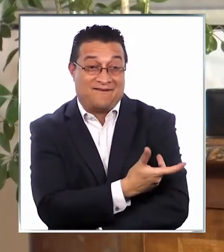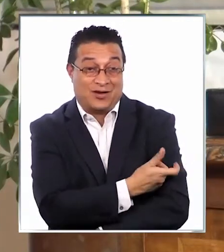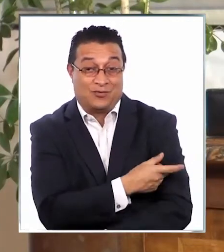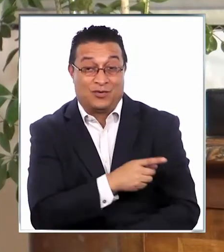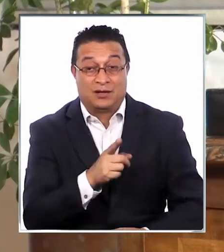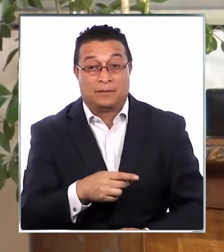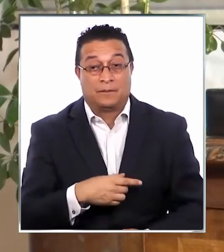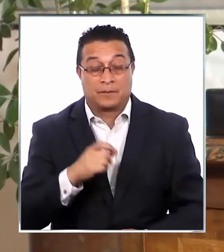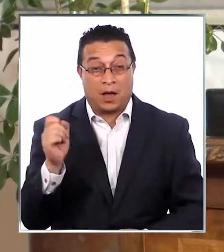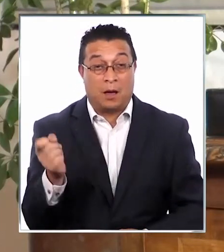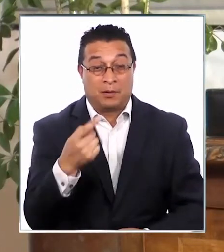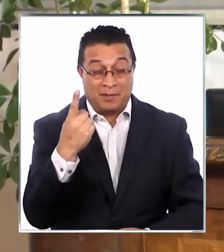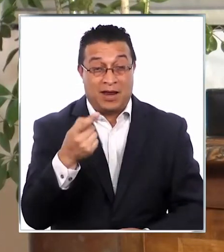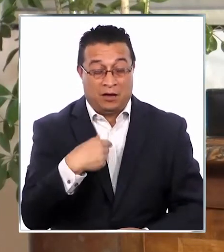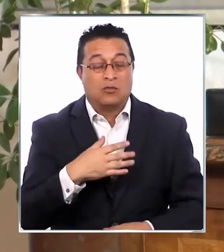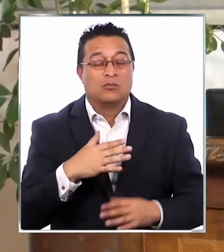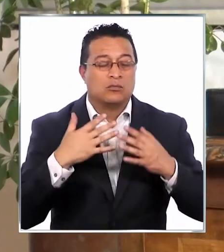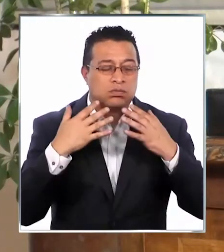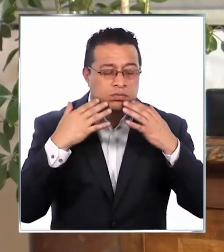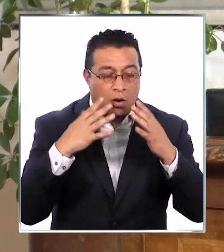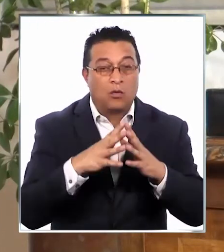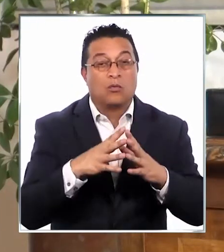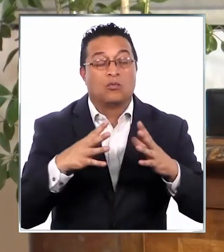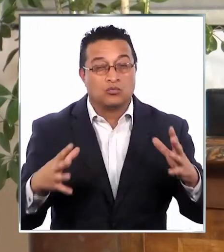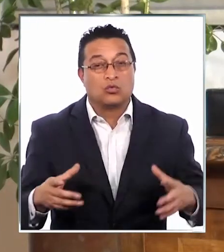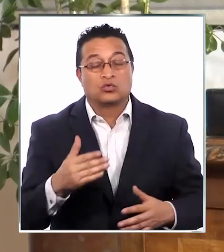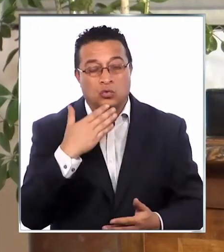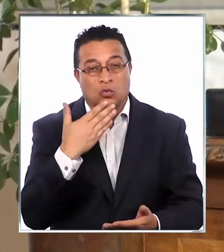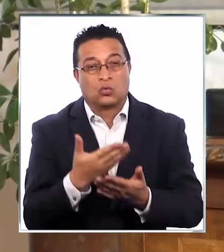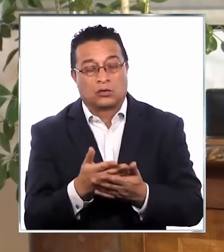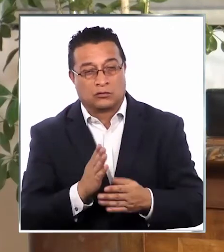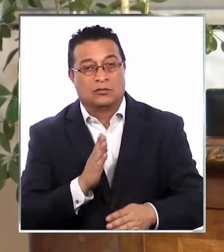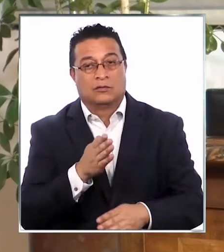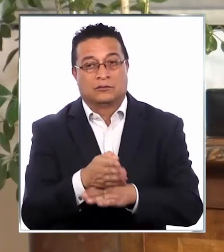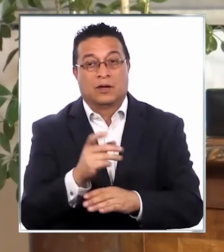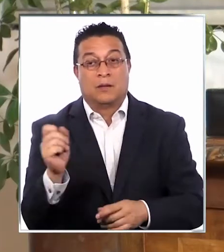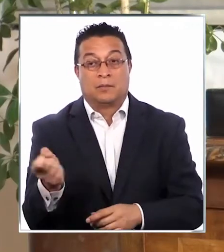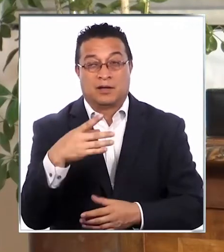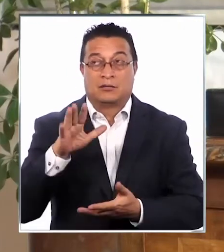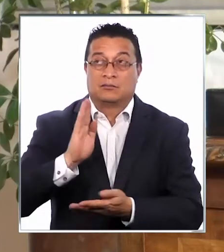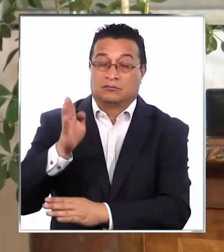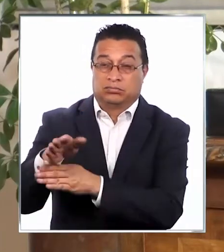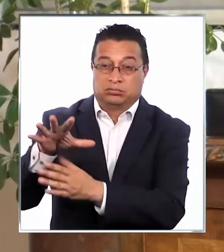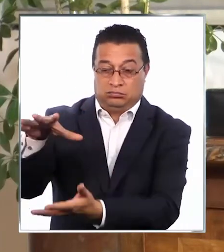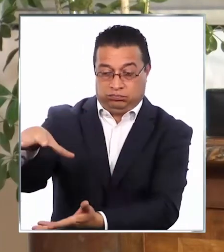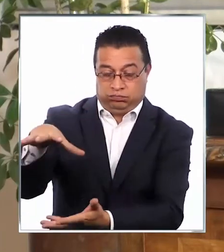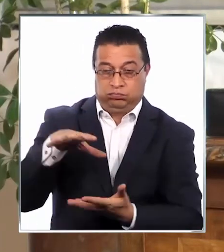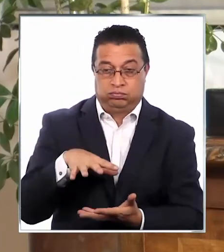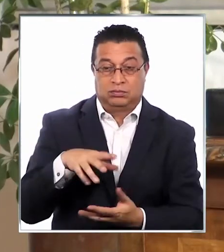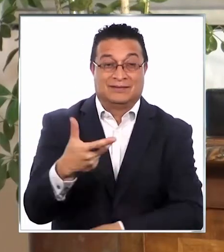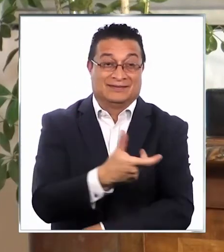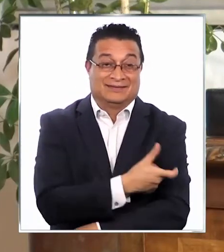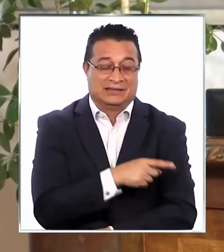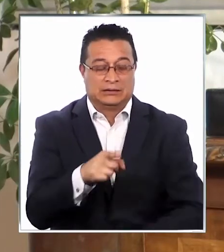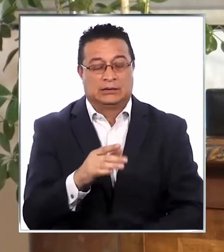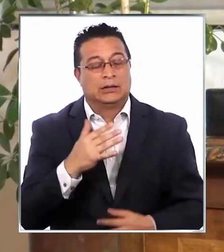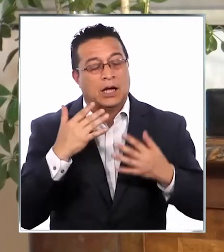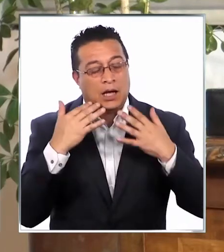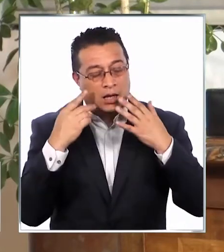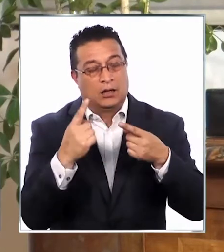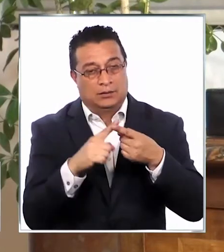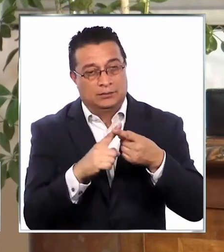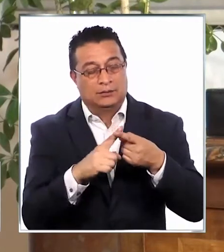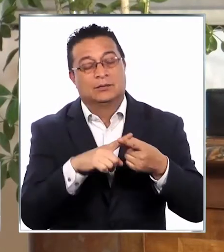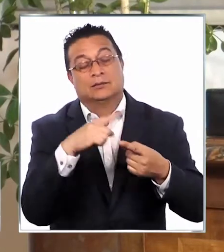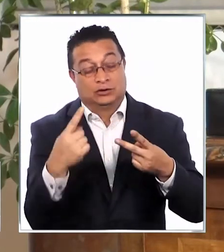vacunarse? Primero me emocioné mucho cuando fui a buscar el primer cargamento al aeropuerto.